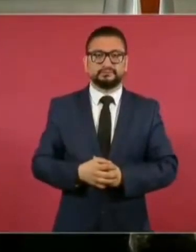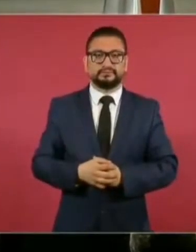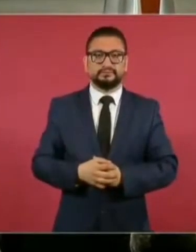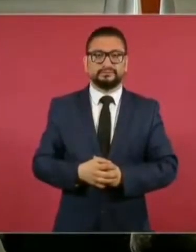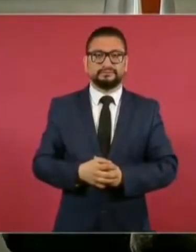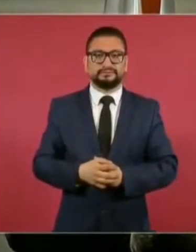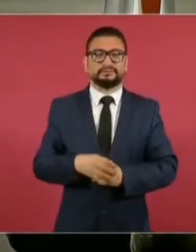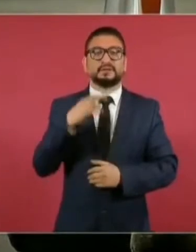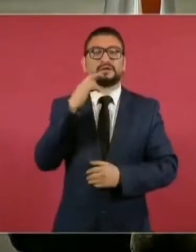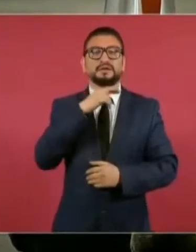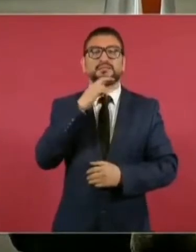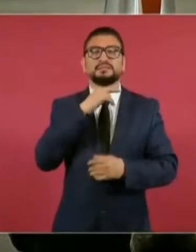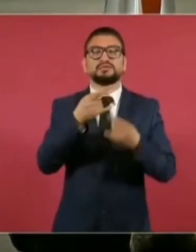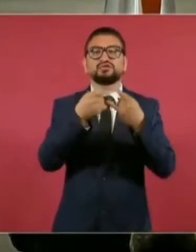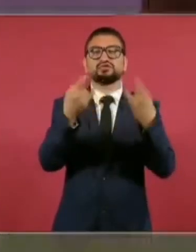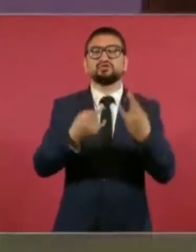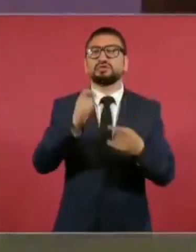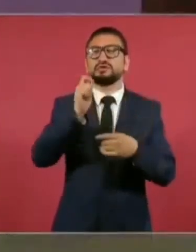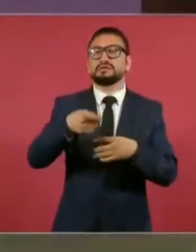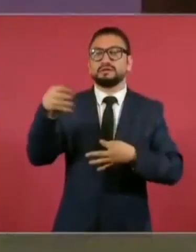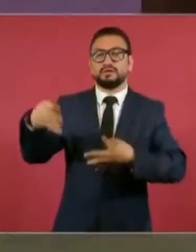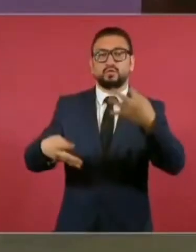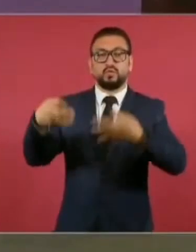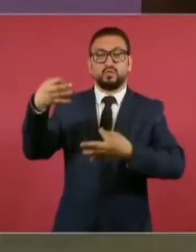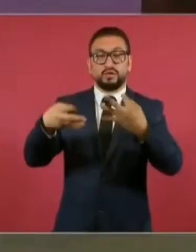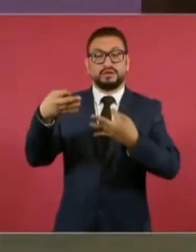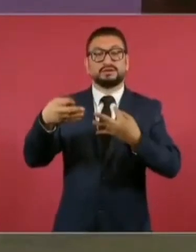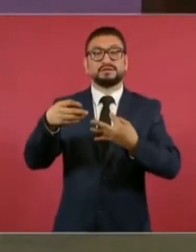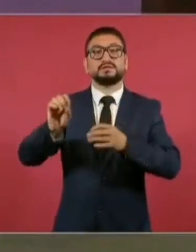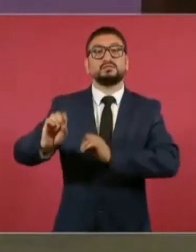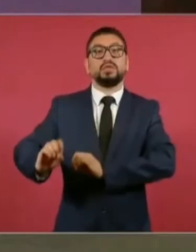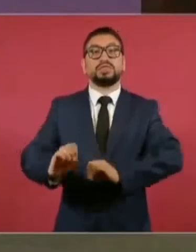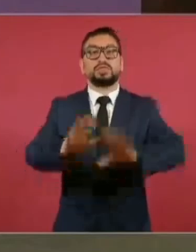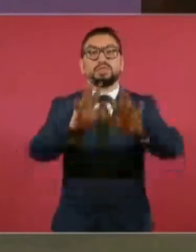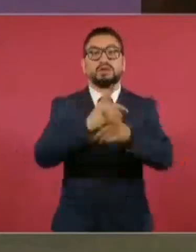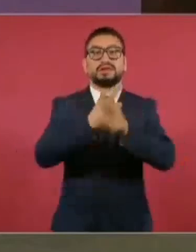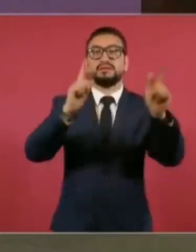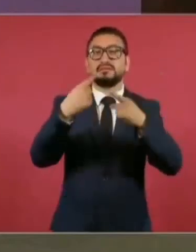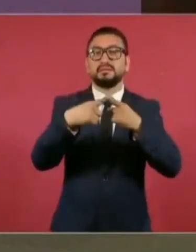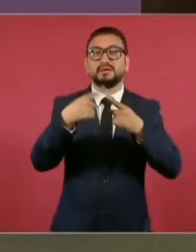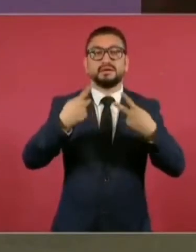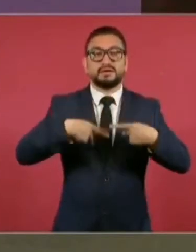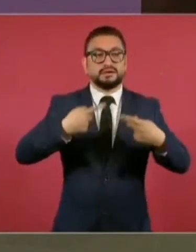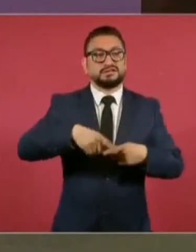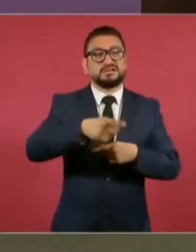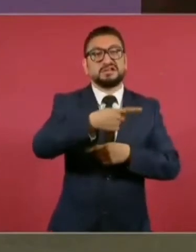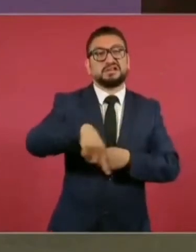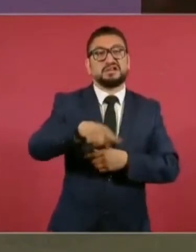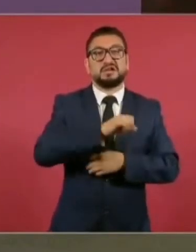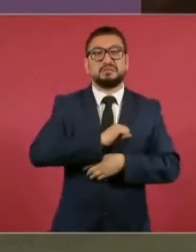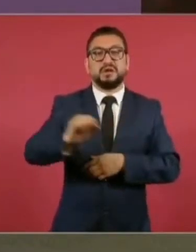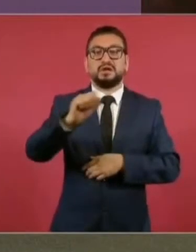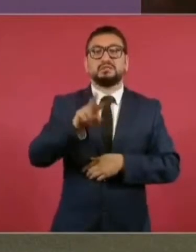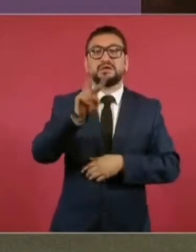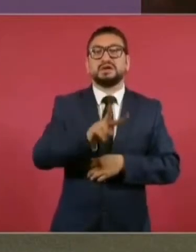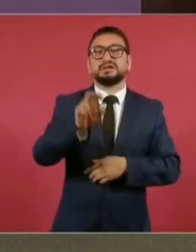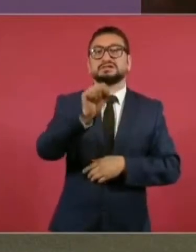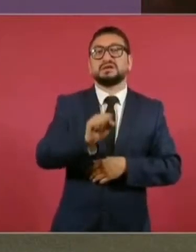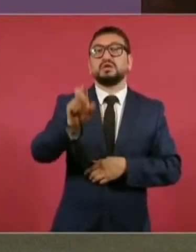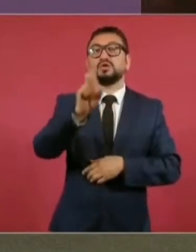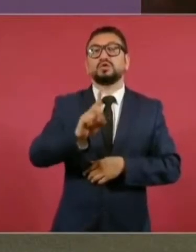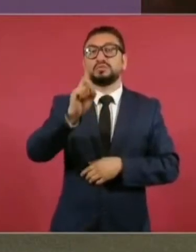Rápidamente, estos son los casos de jueces que otorgaron libertad a delincuentes en fines de semana, viernes,